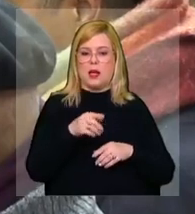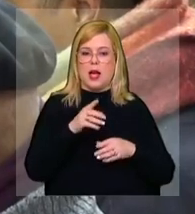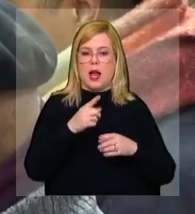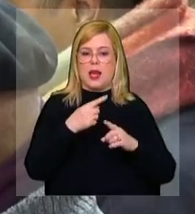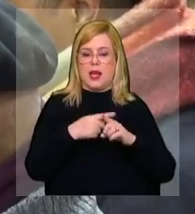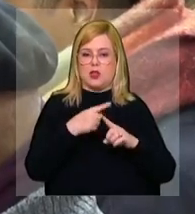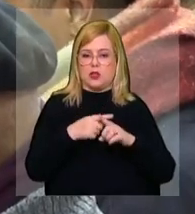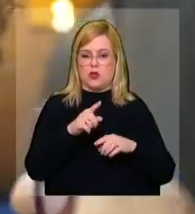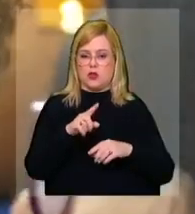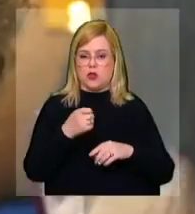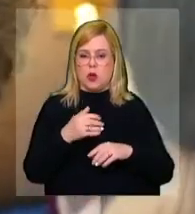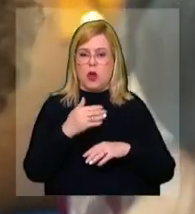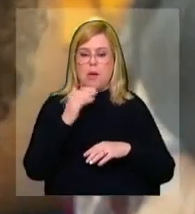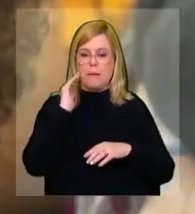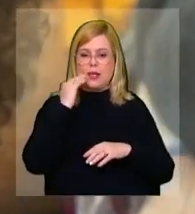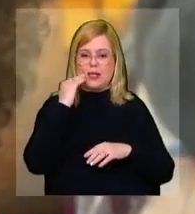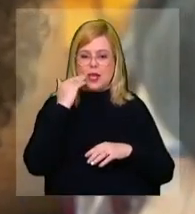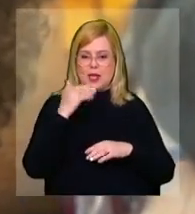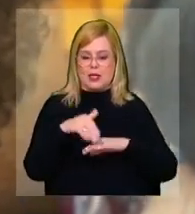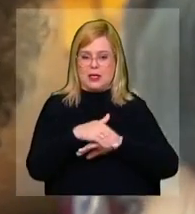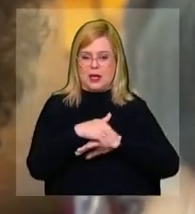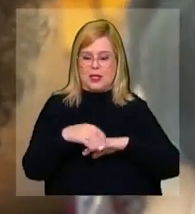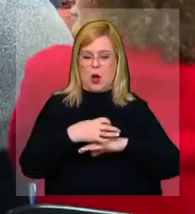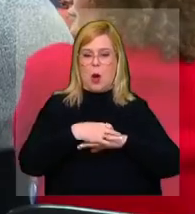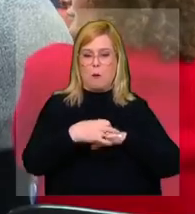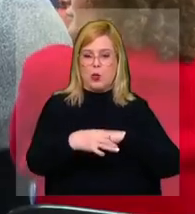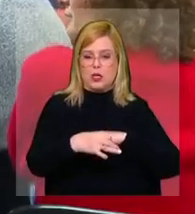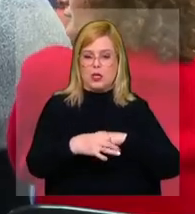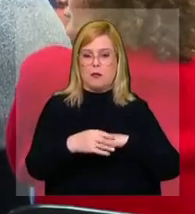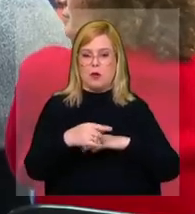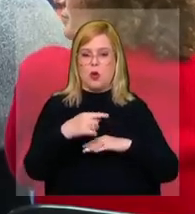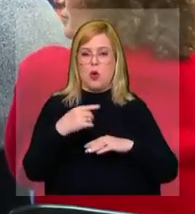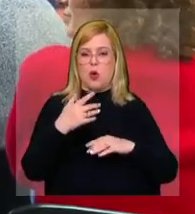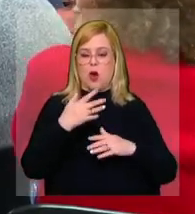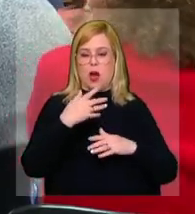Facultad de Psicología en la calle Mercedes, al municipio o a organizaciones afro de la zona.